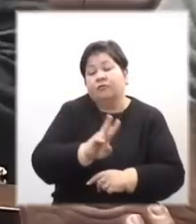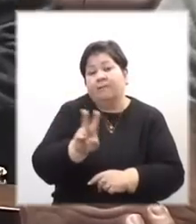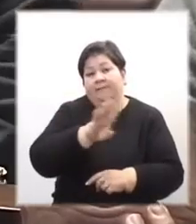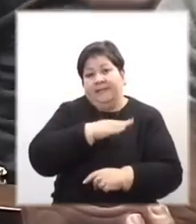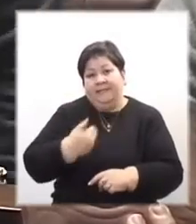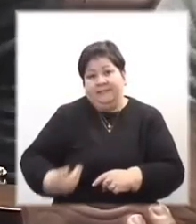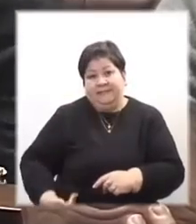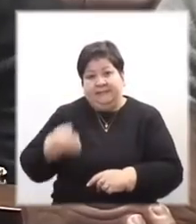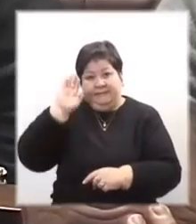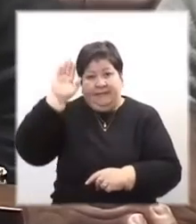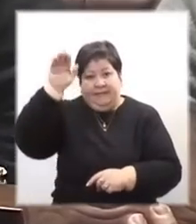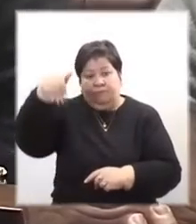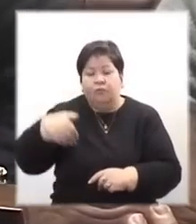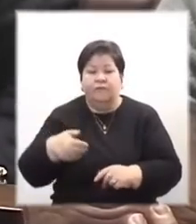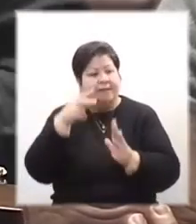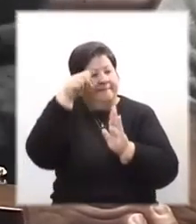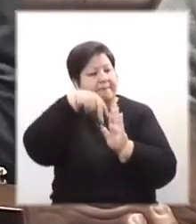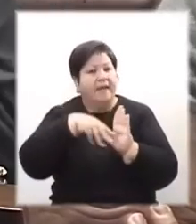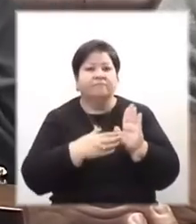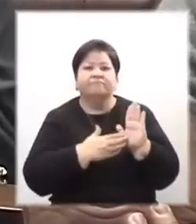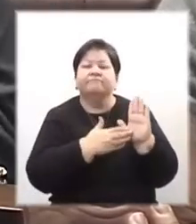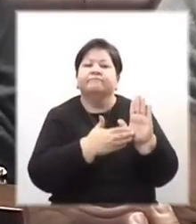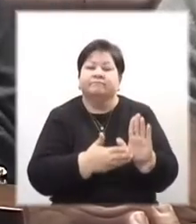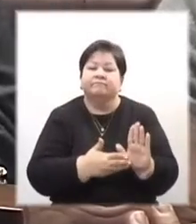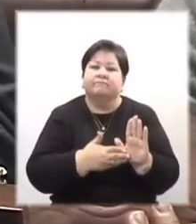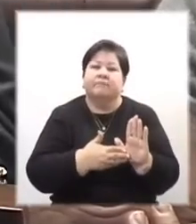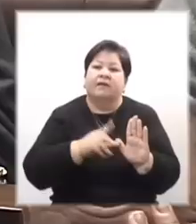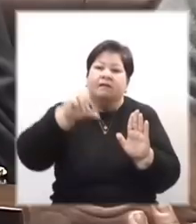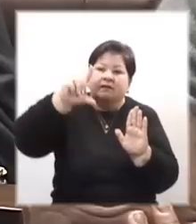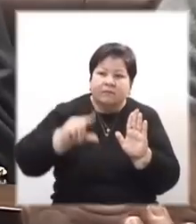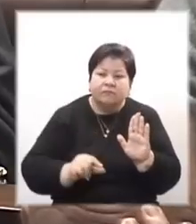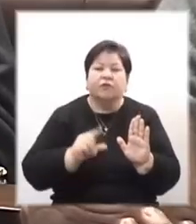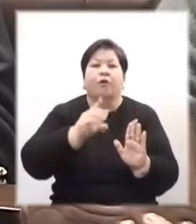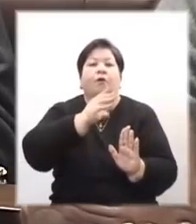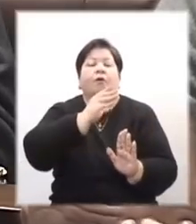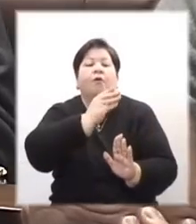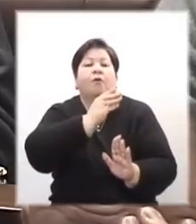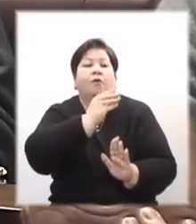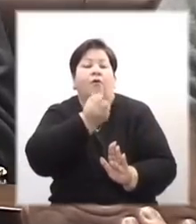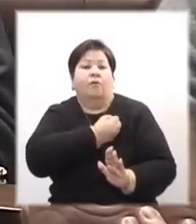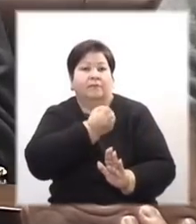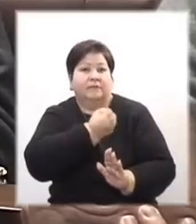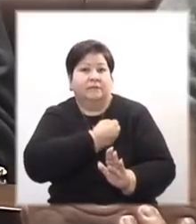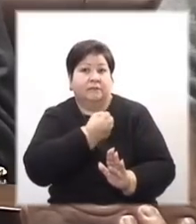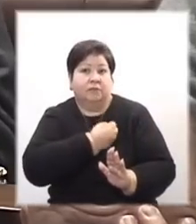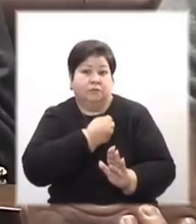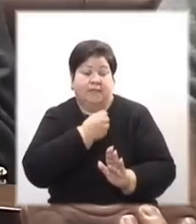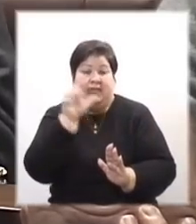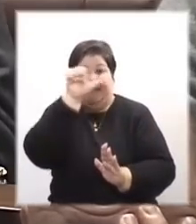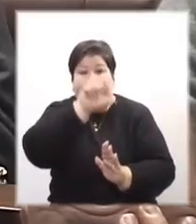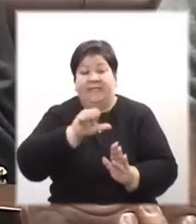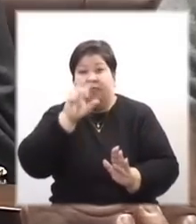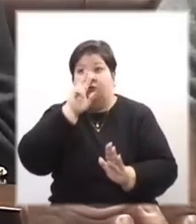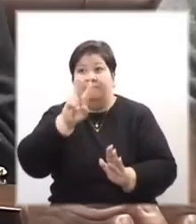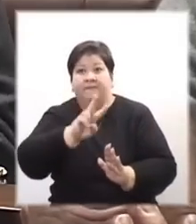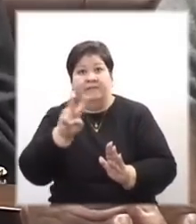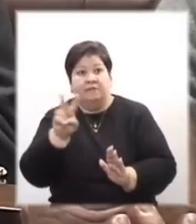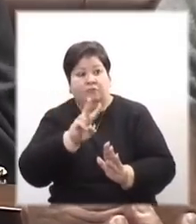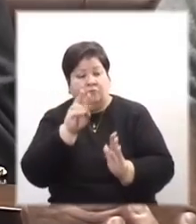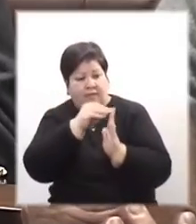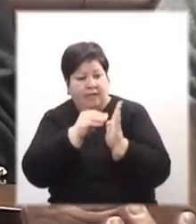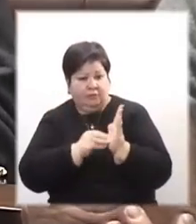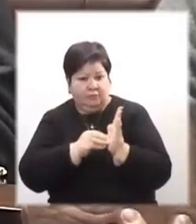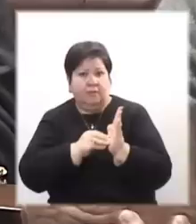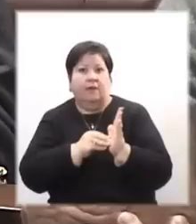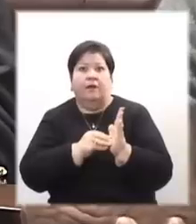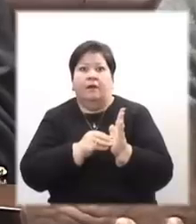para reducir los homicidios. En enero de este año, cuando se conocieron los datos finalmente del 2022, tuvo que reconocer que